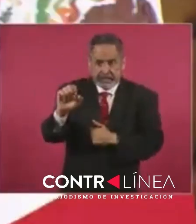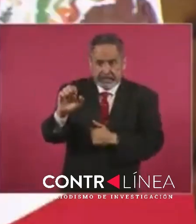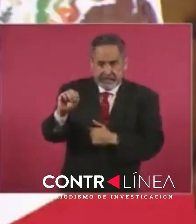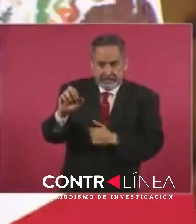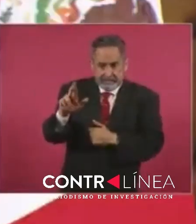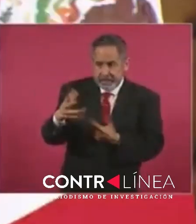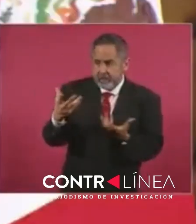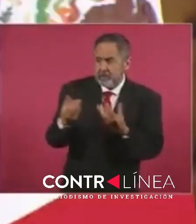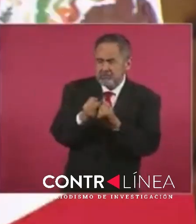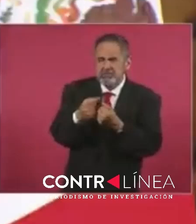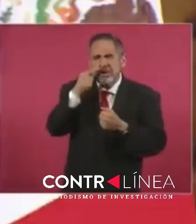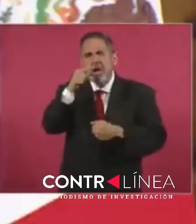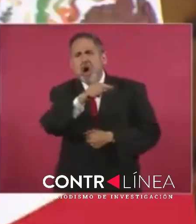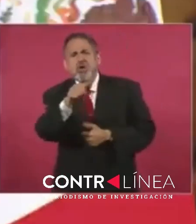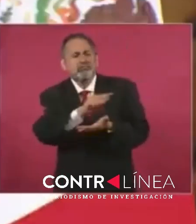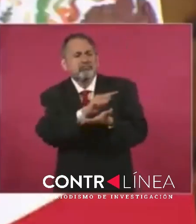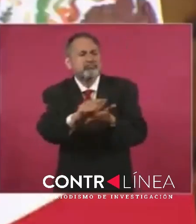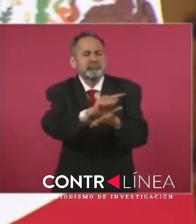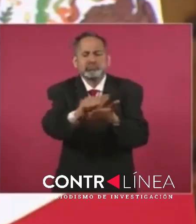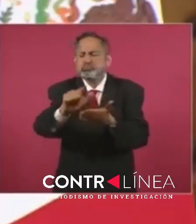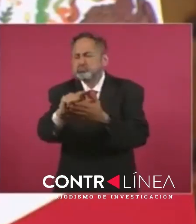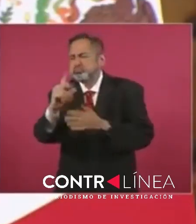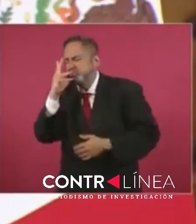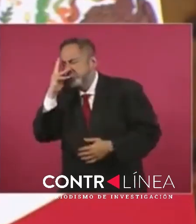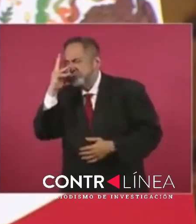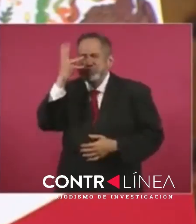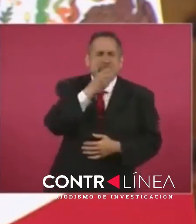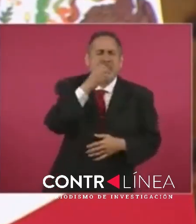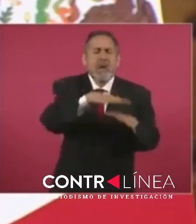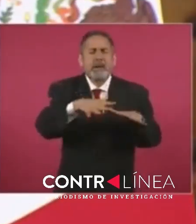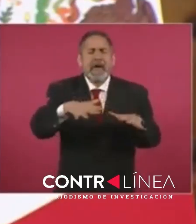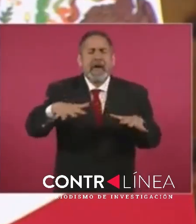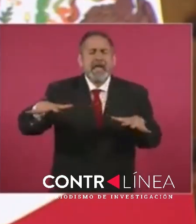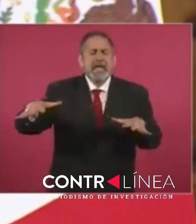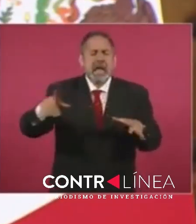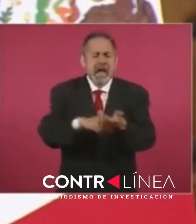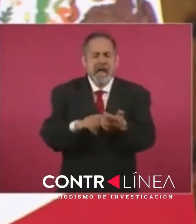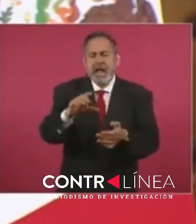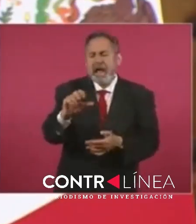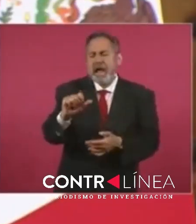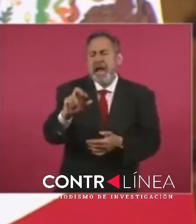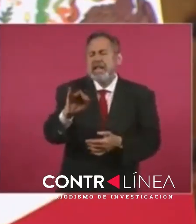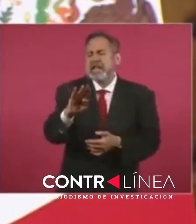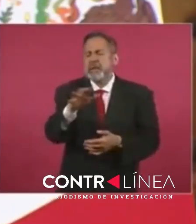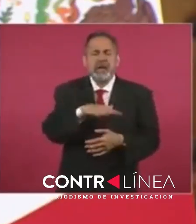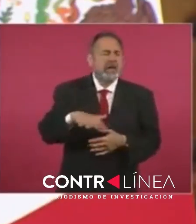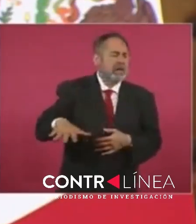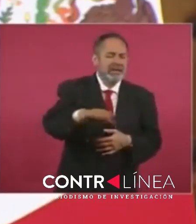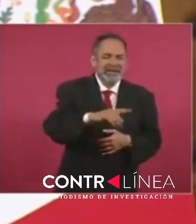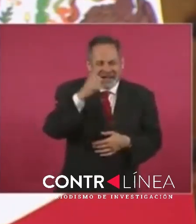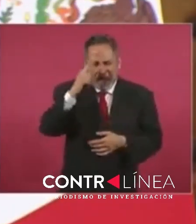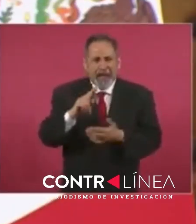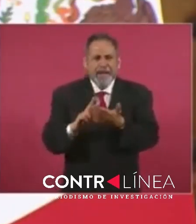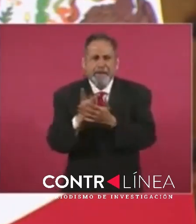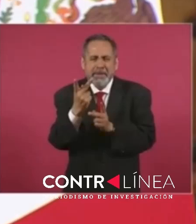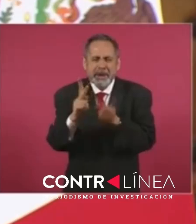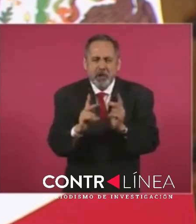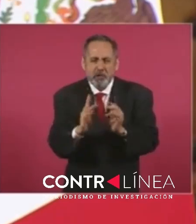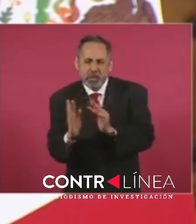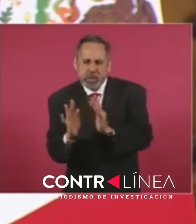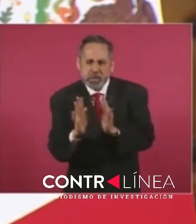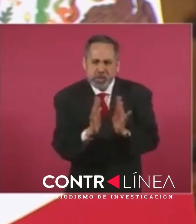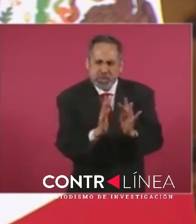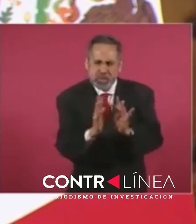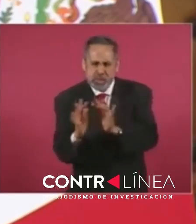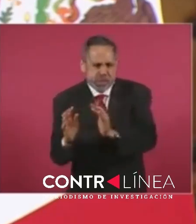cargo de mantener limpias las bellas playas del Mar Caribe, limpias de sargazo